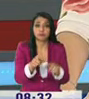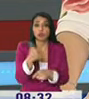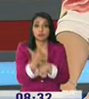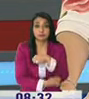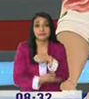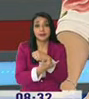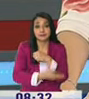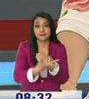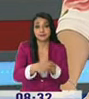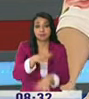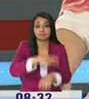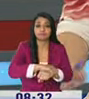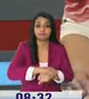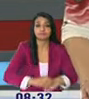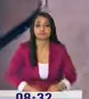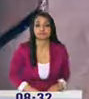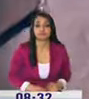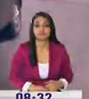detenidos.